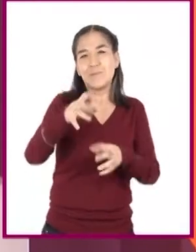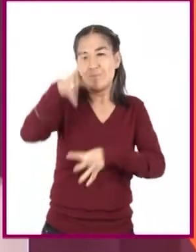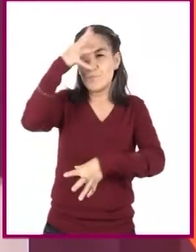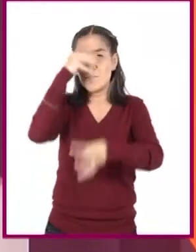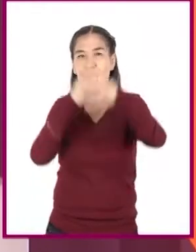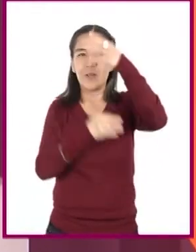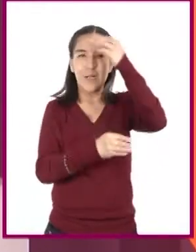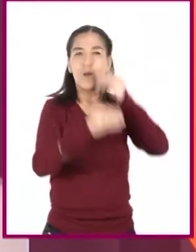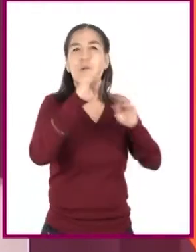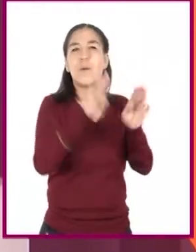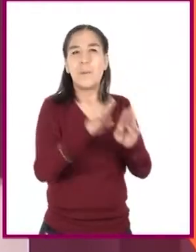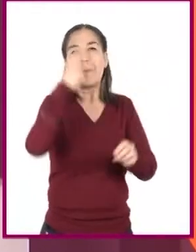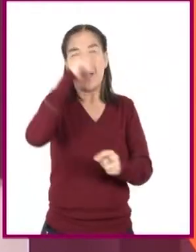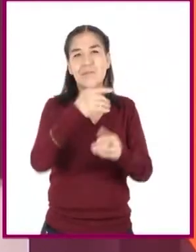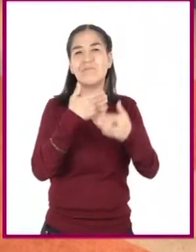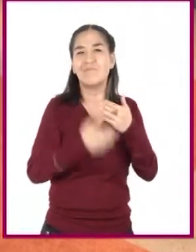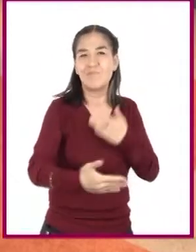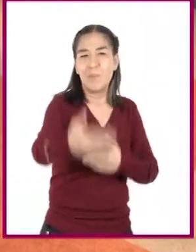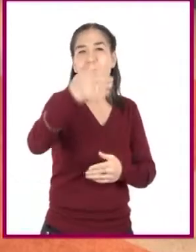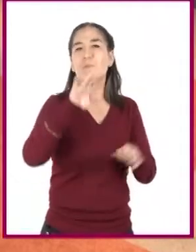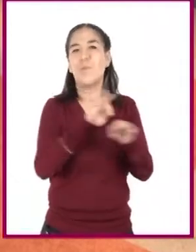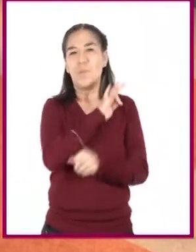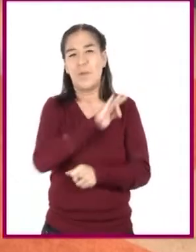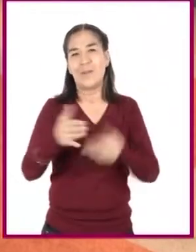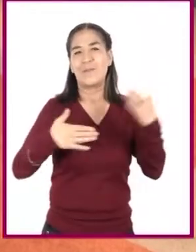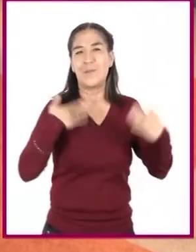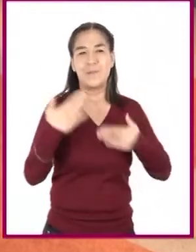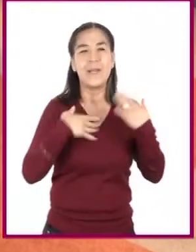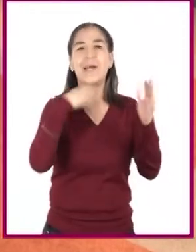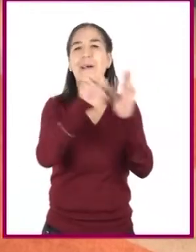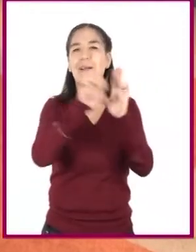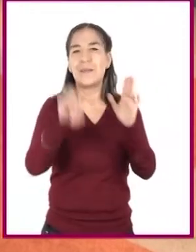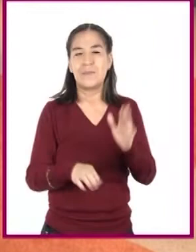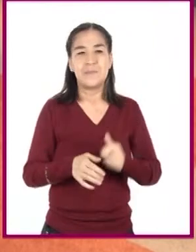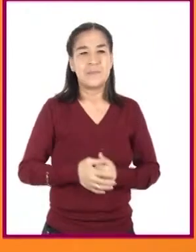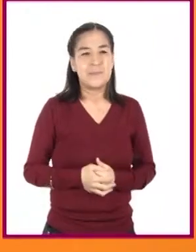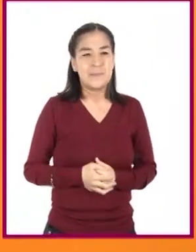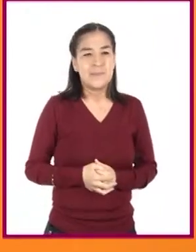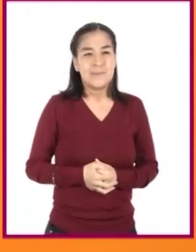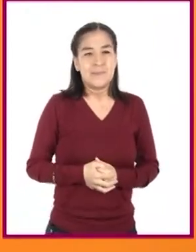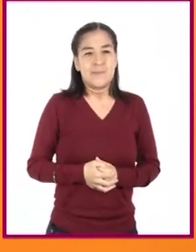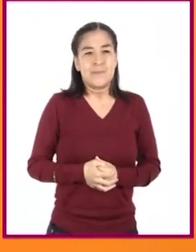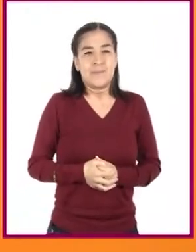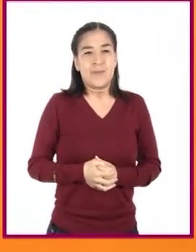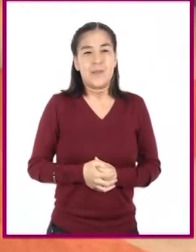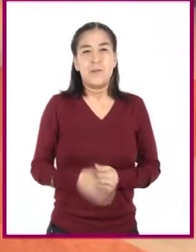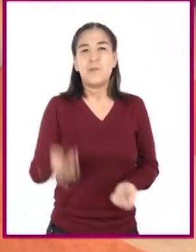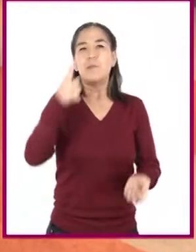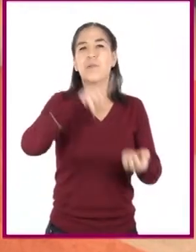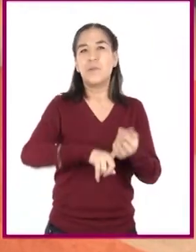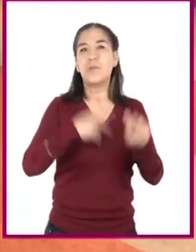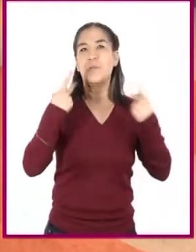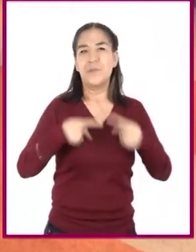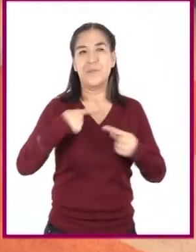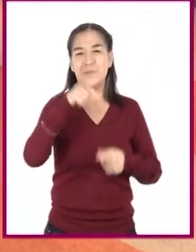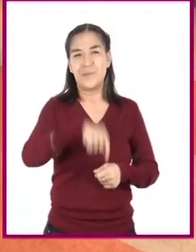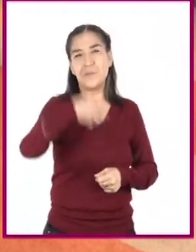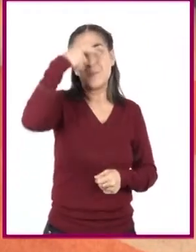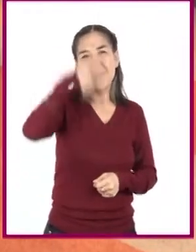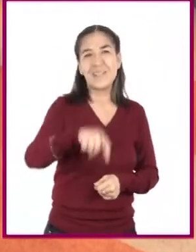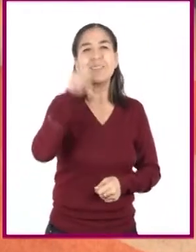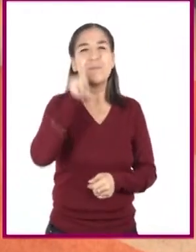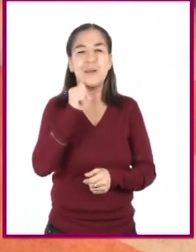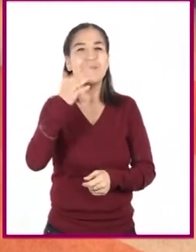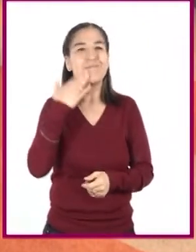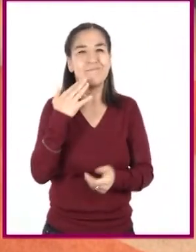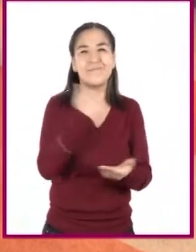comunes y pautas para la convivencia. Por ejemplo, se dice que los habitantes de México son muy solidarios. Esto es un rasgo